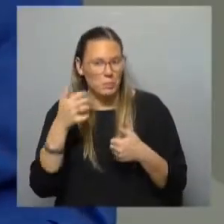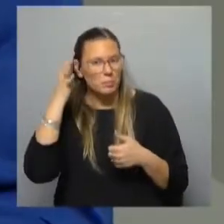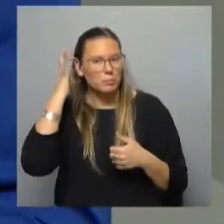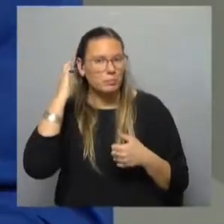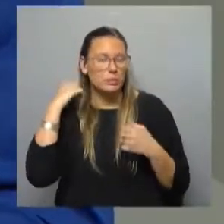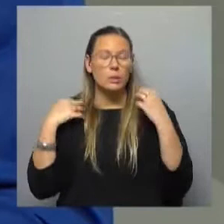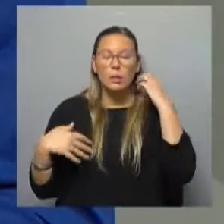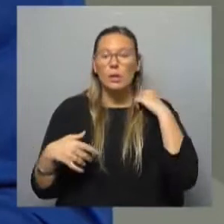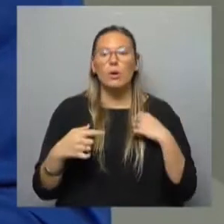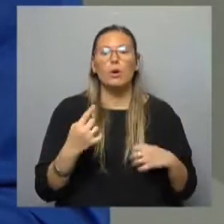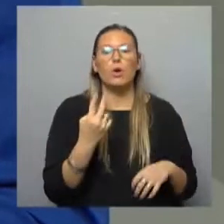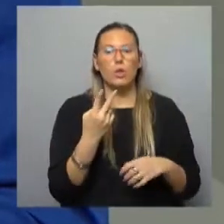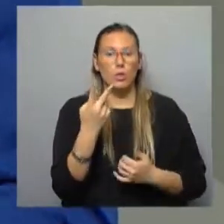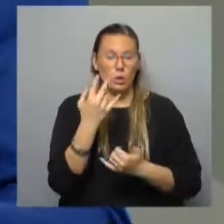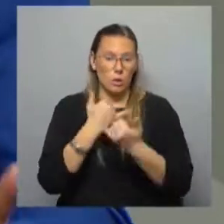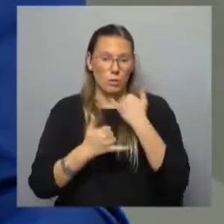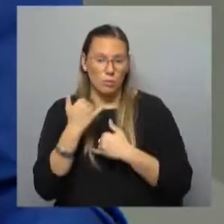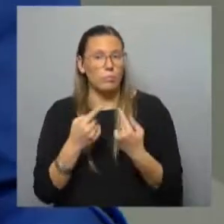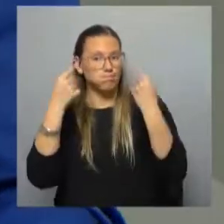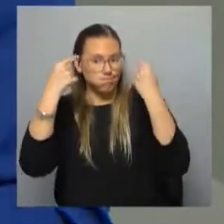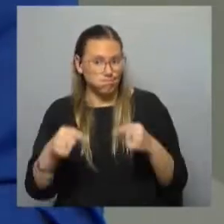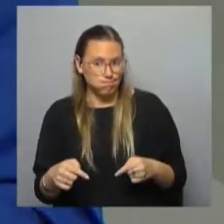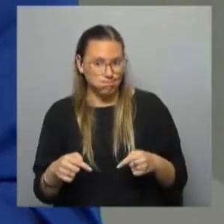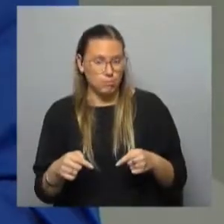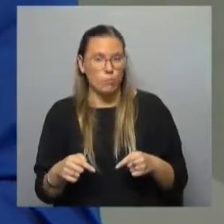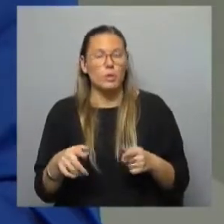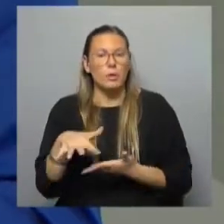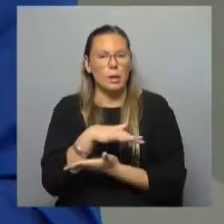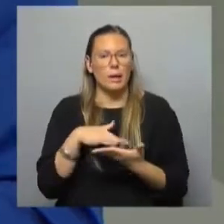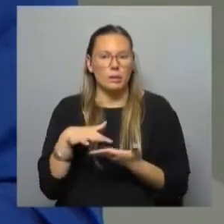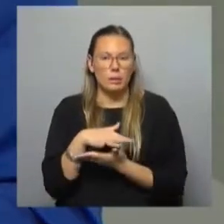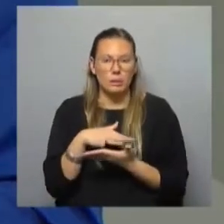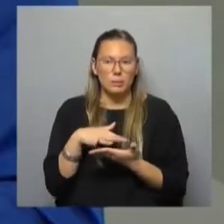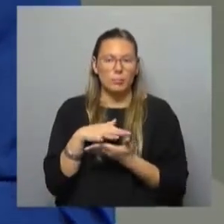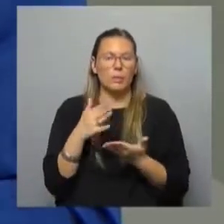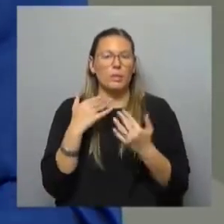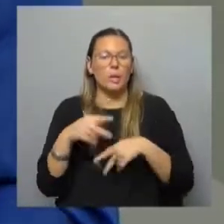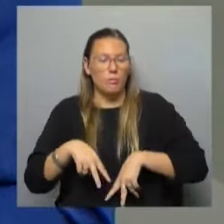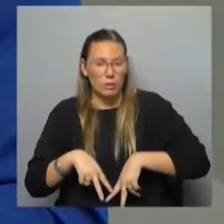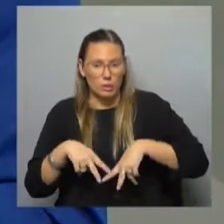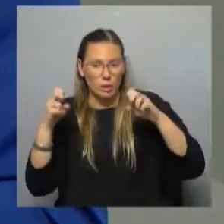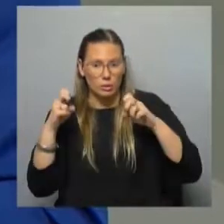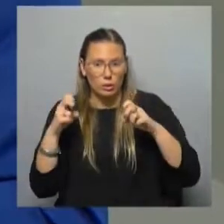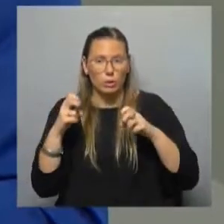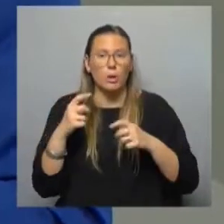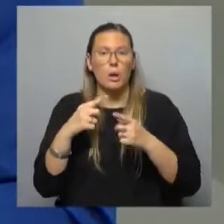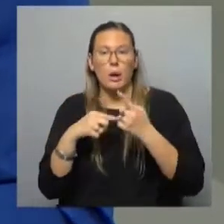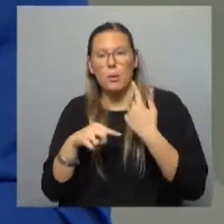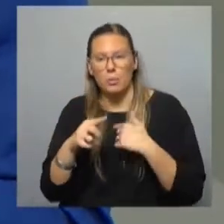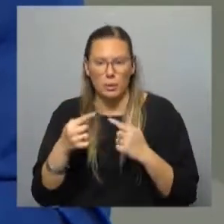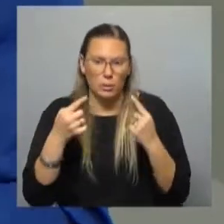hoy tenemos dos informes totalmente distintos, dos áreas que hablan de investigaciones de tonos